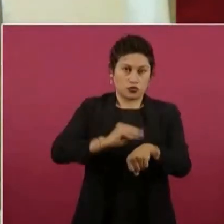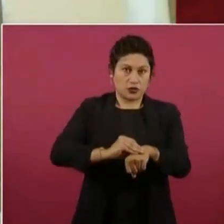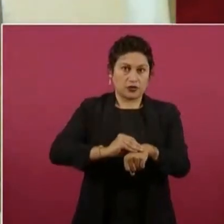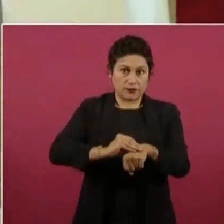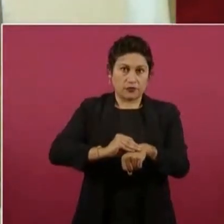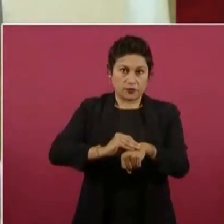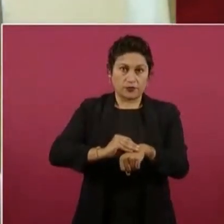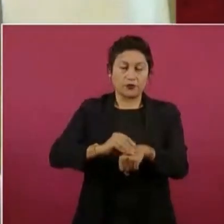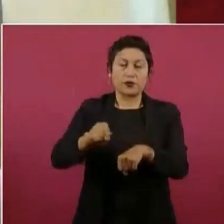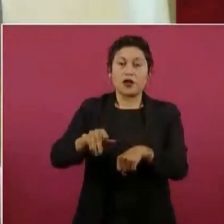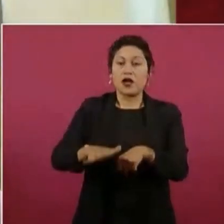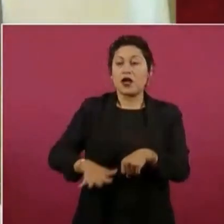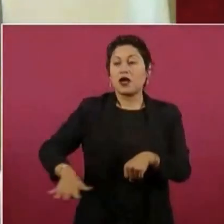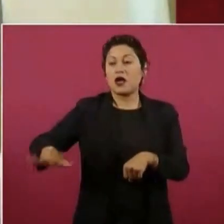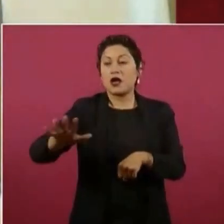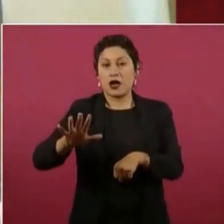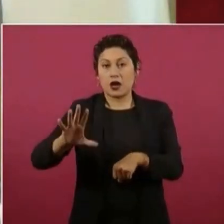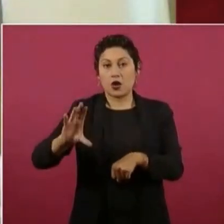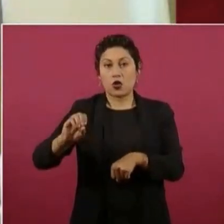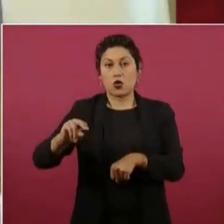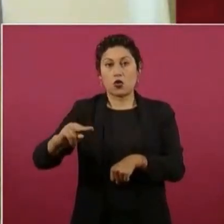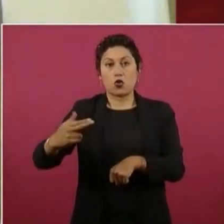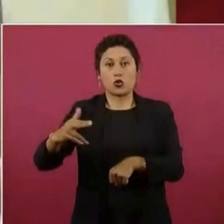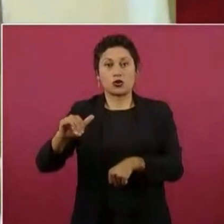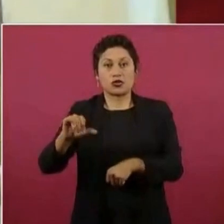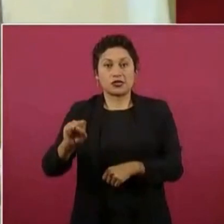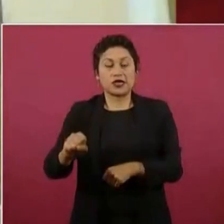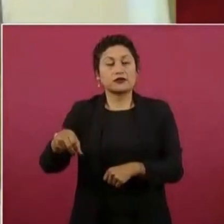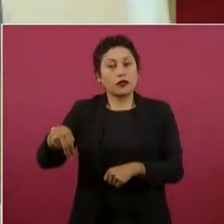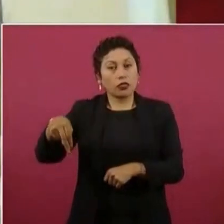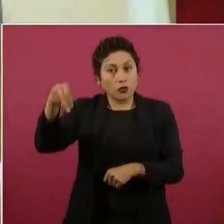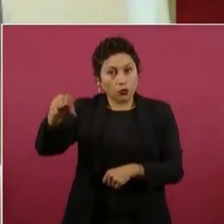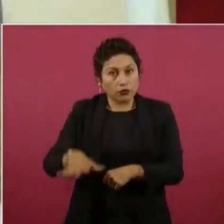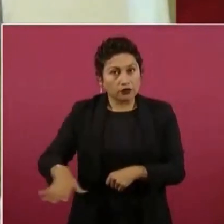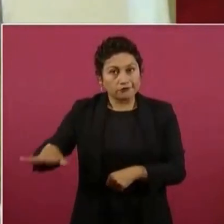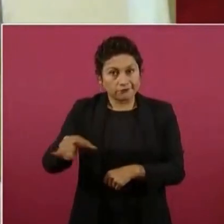de Conchas Norte, que es en donde se presume